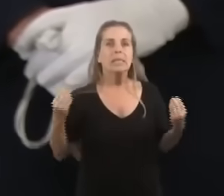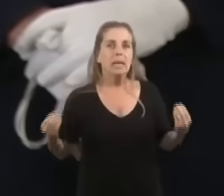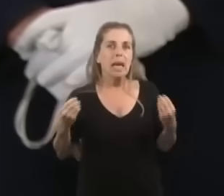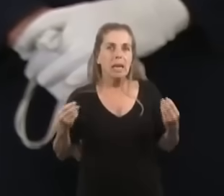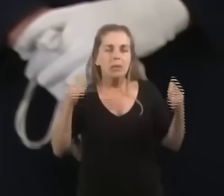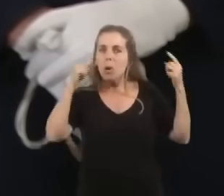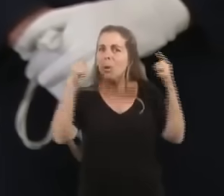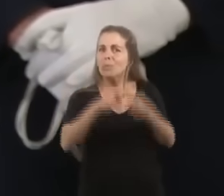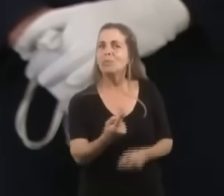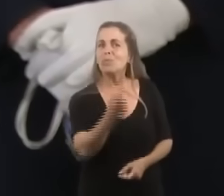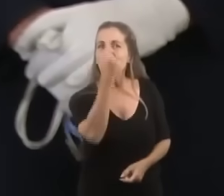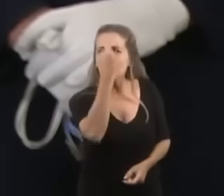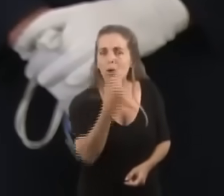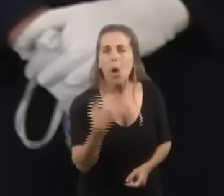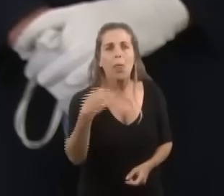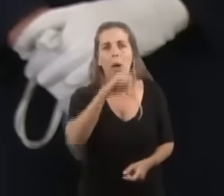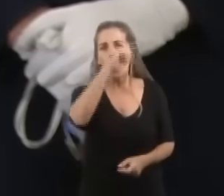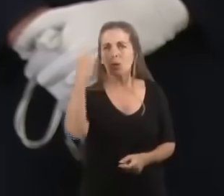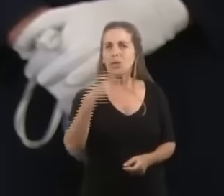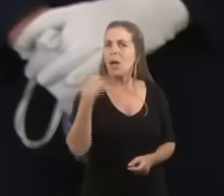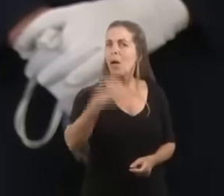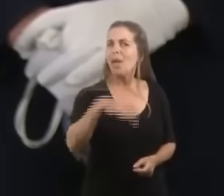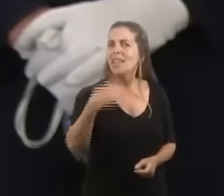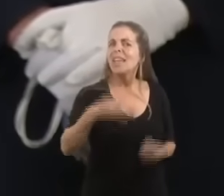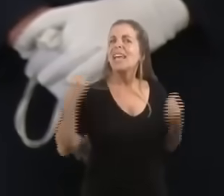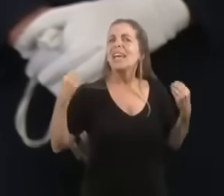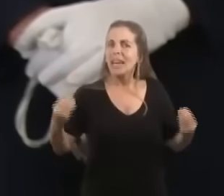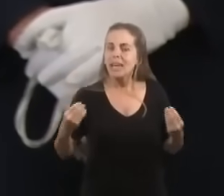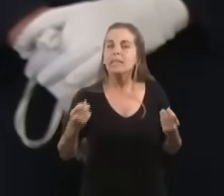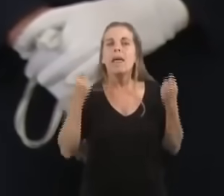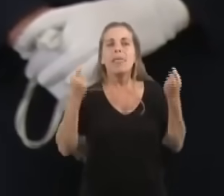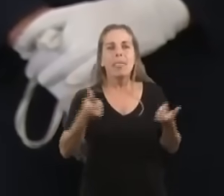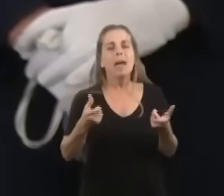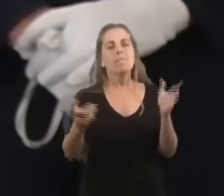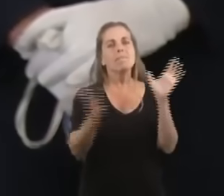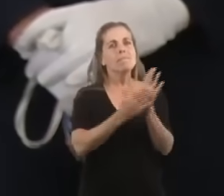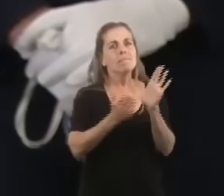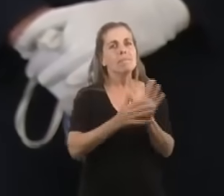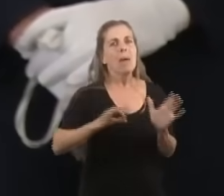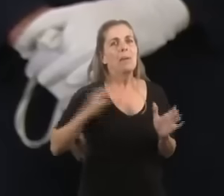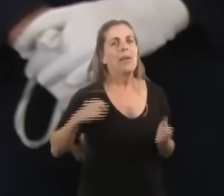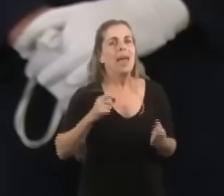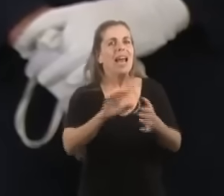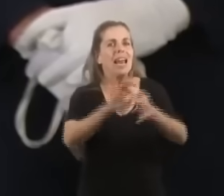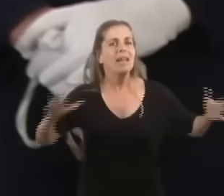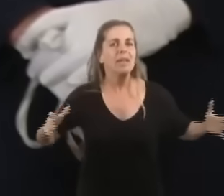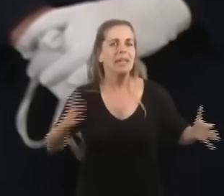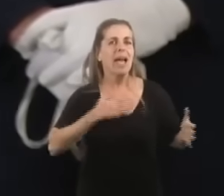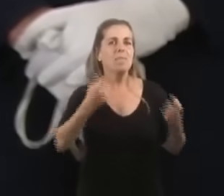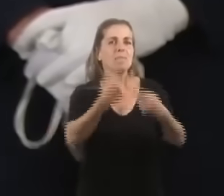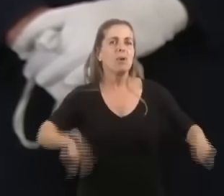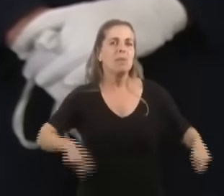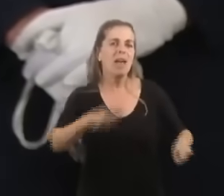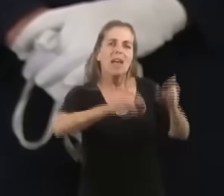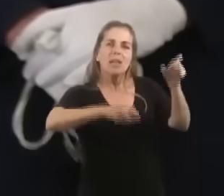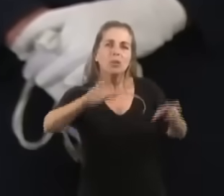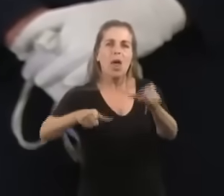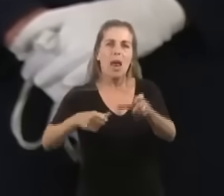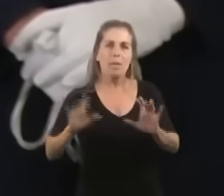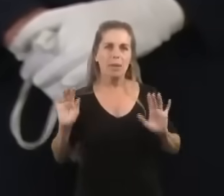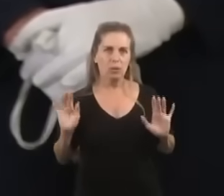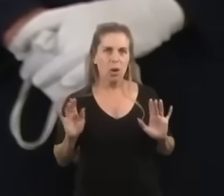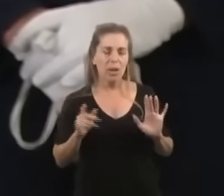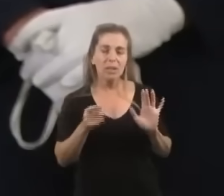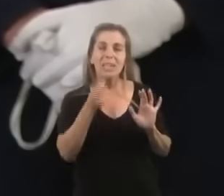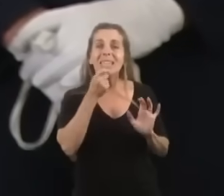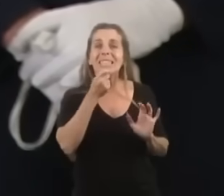y solo una que debe cumplir el estado de derecho es garantizar la vida la libertad y la propiedad de nuestros ciudadanos y no hay garantía de esos